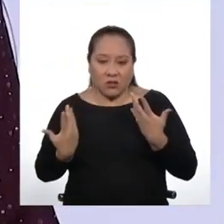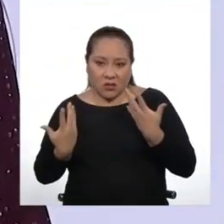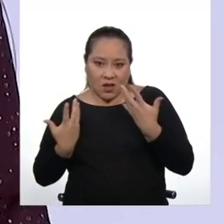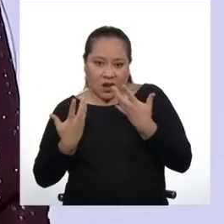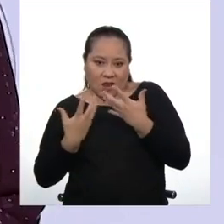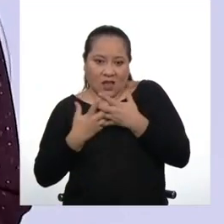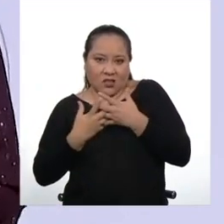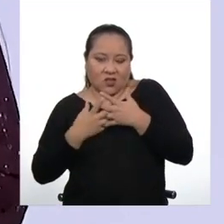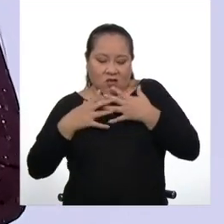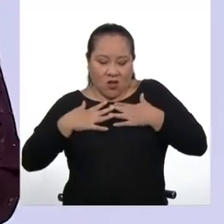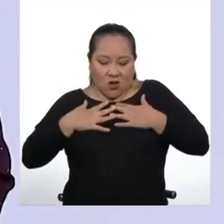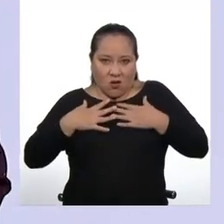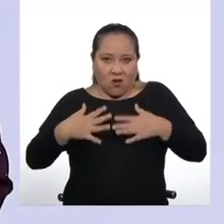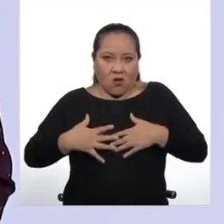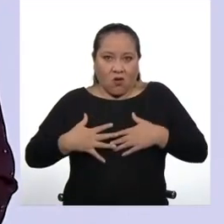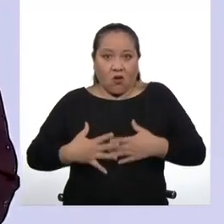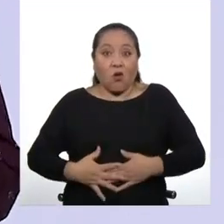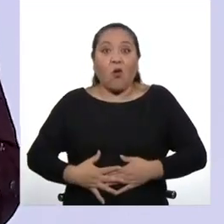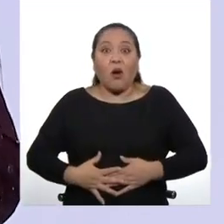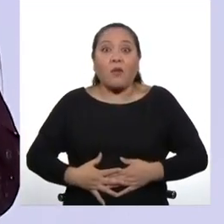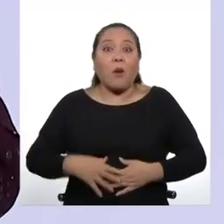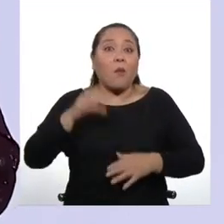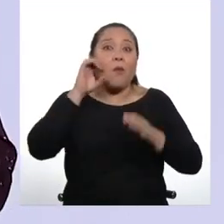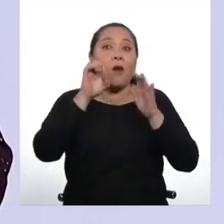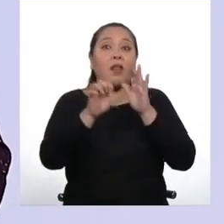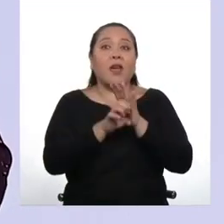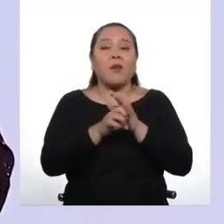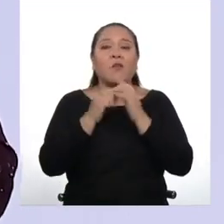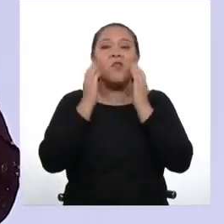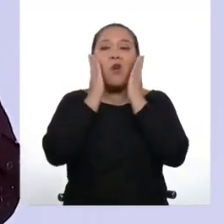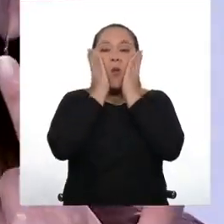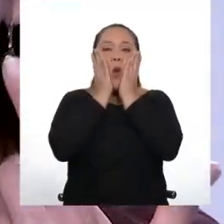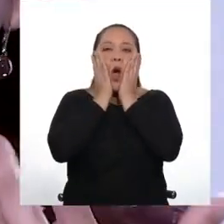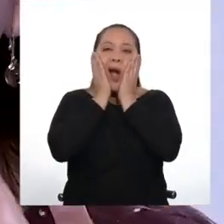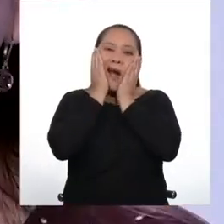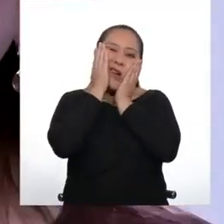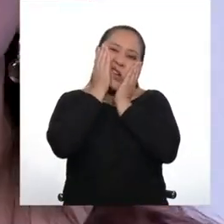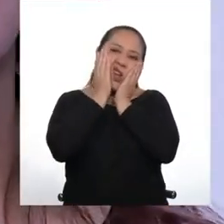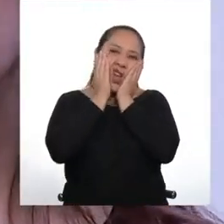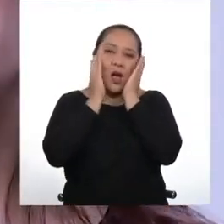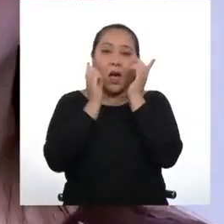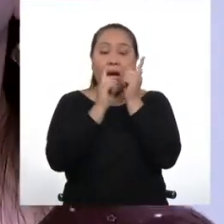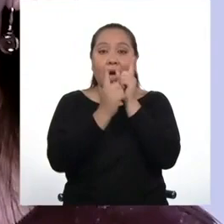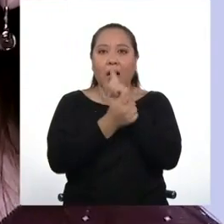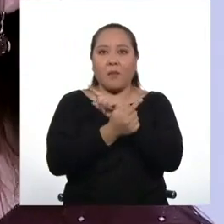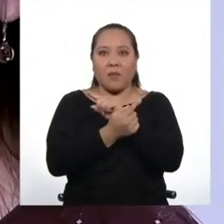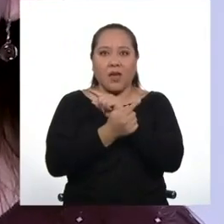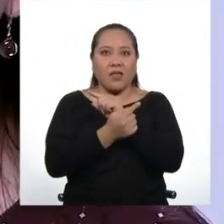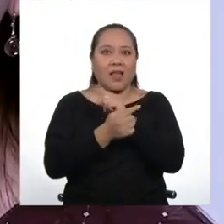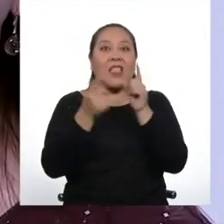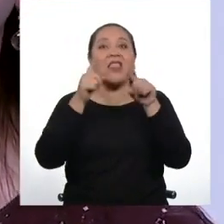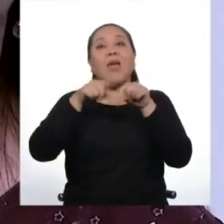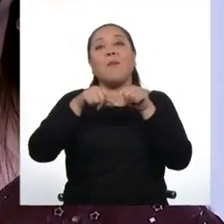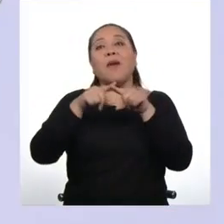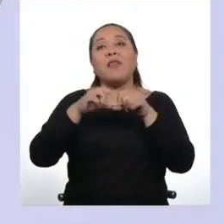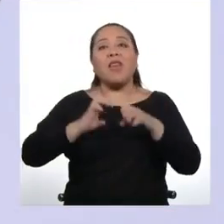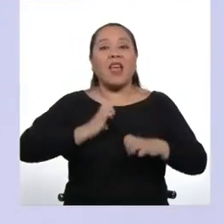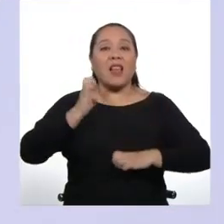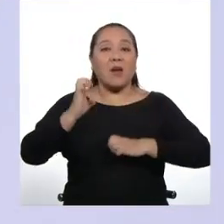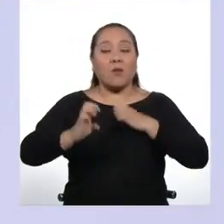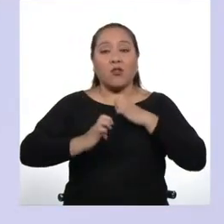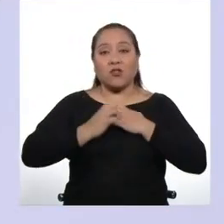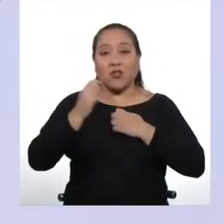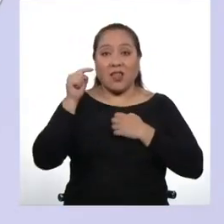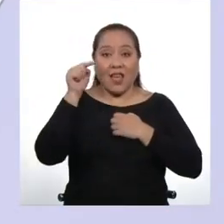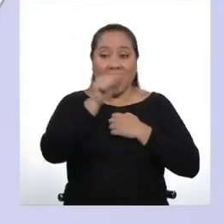músculos de nuestro cuerpo. Por ejemplo, los músculos de nuestra cara cambian cuando demostramos determinada emoción.